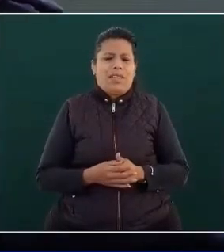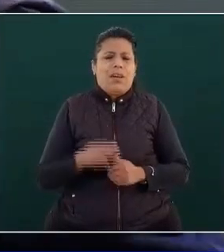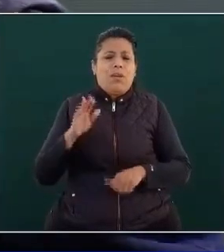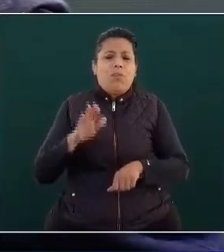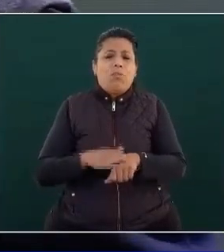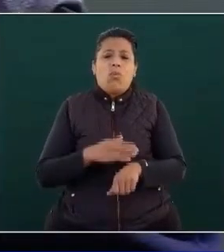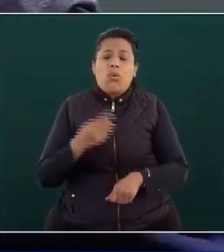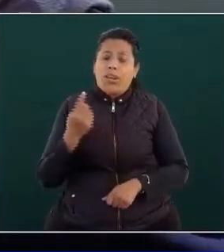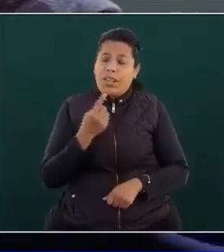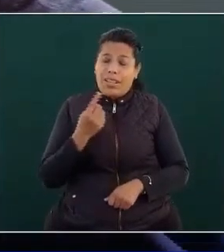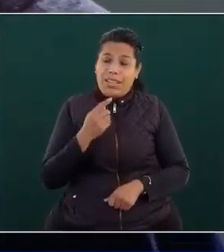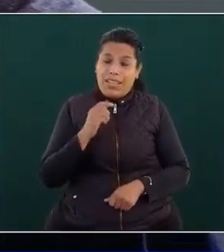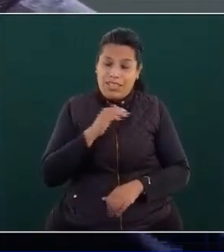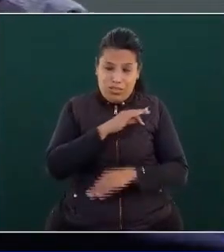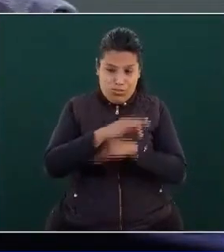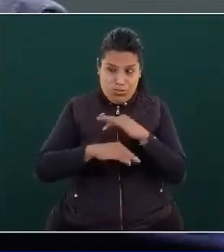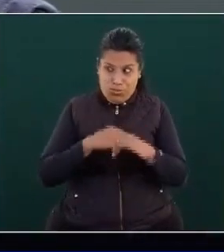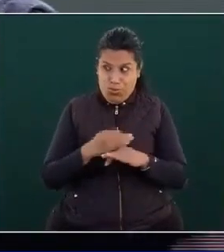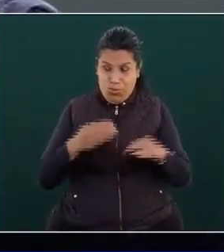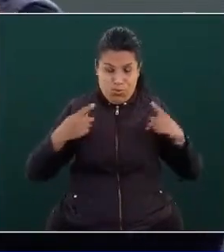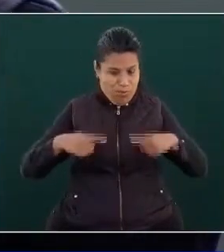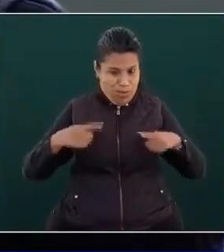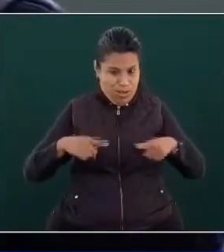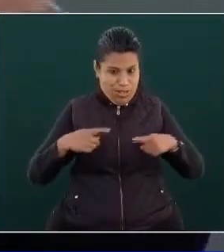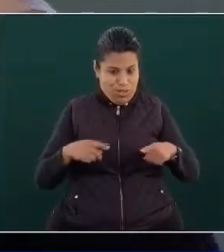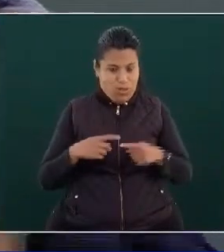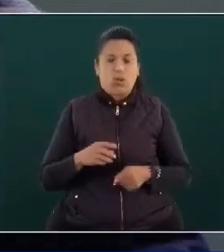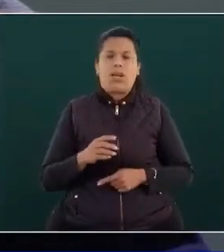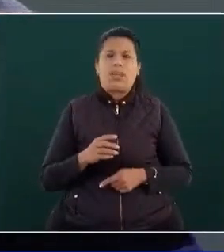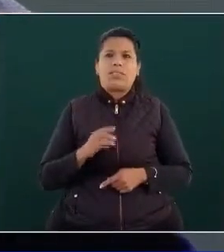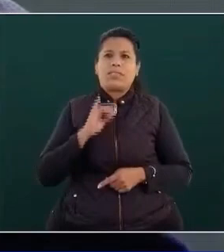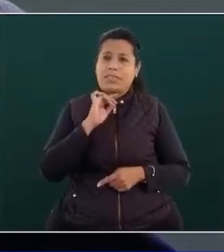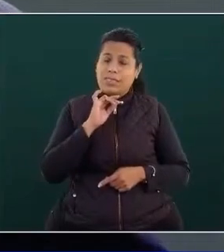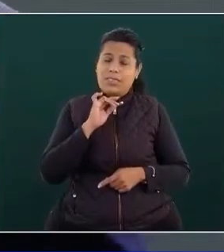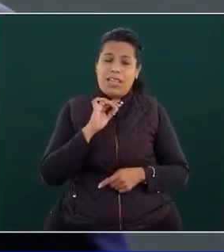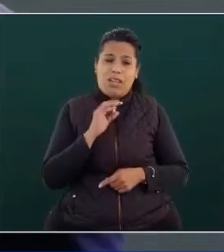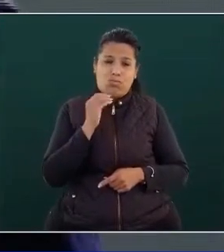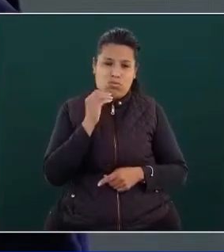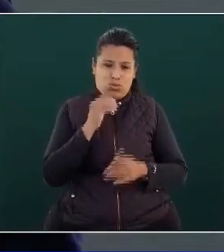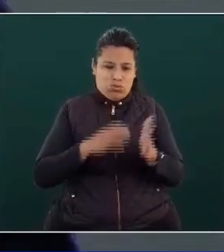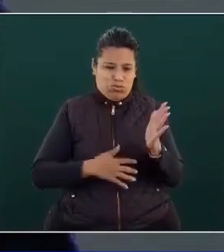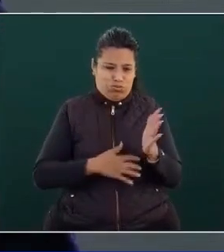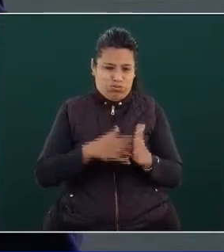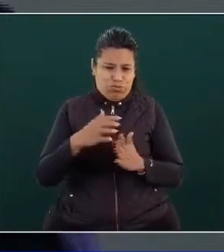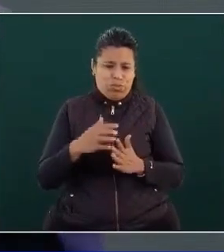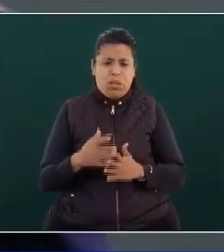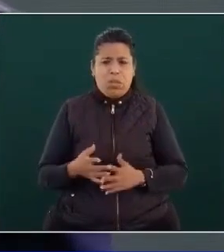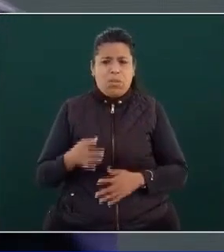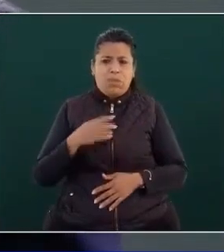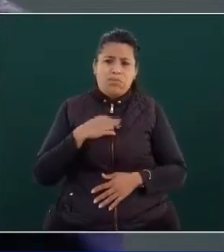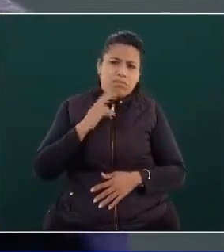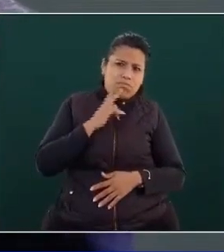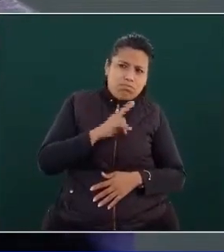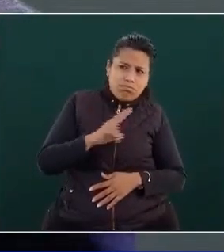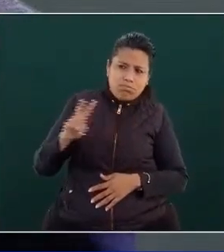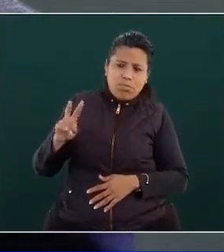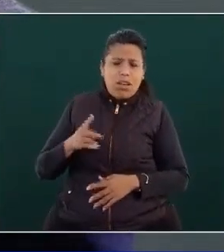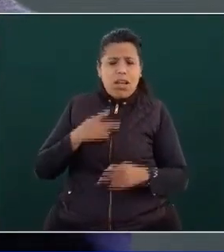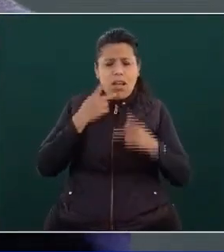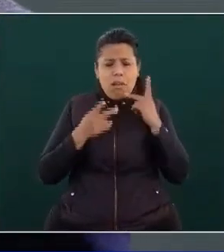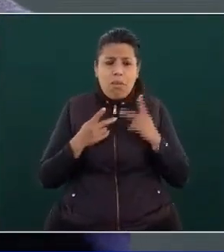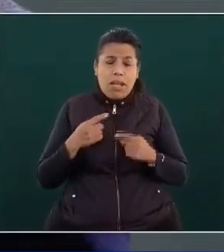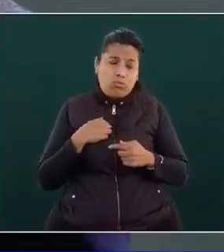porque todos los que estaban ahí, todos, la mayoría, pues se les ha ido bien,